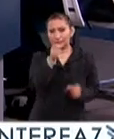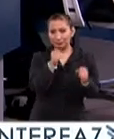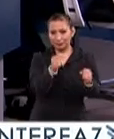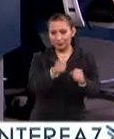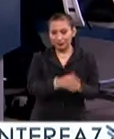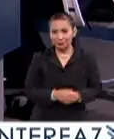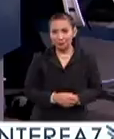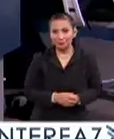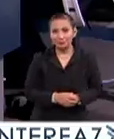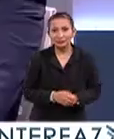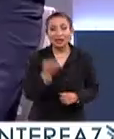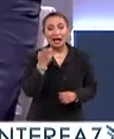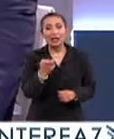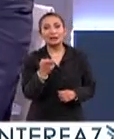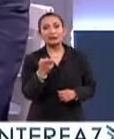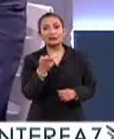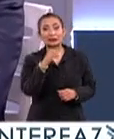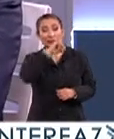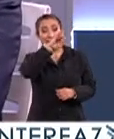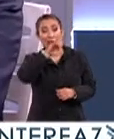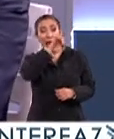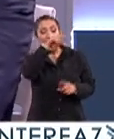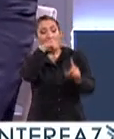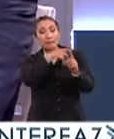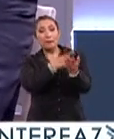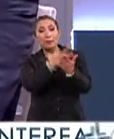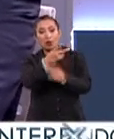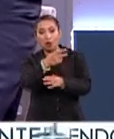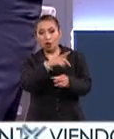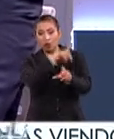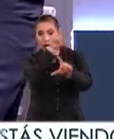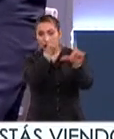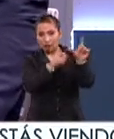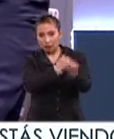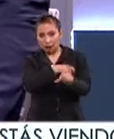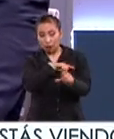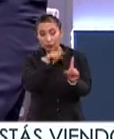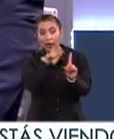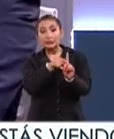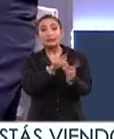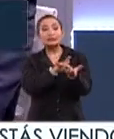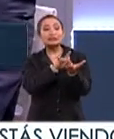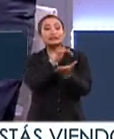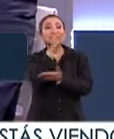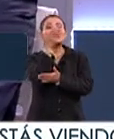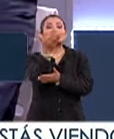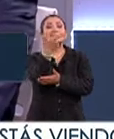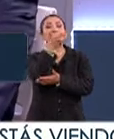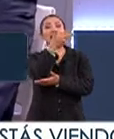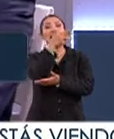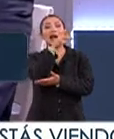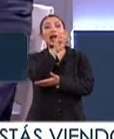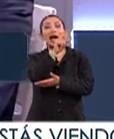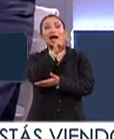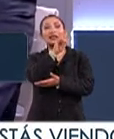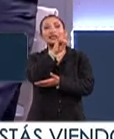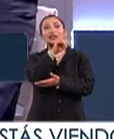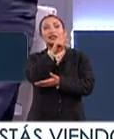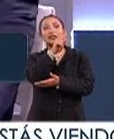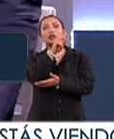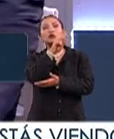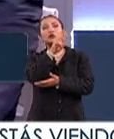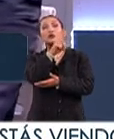fuerte, que es el eje fundamental del Premio Nacional de Salud, que es la gratitud. Nosotros lo que